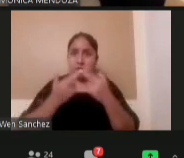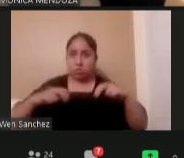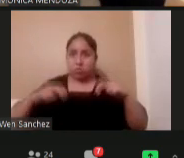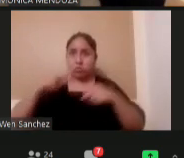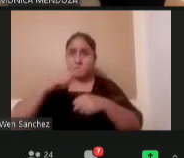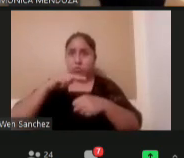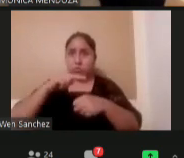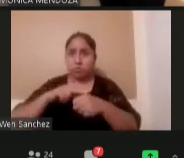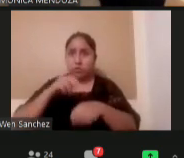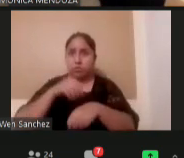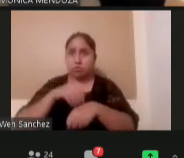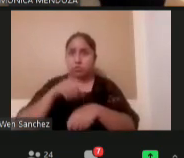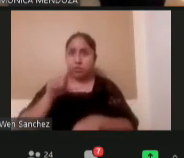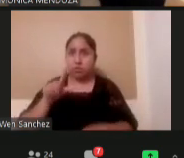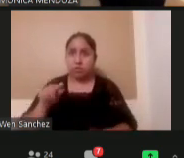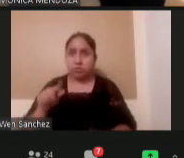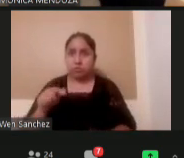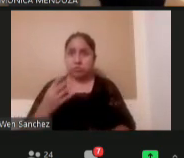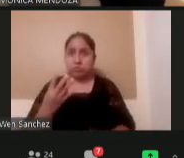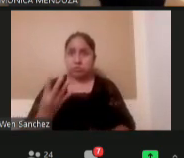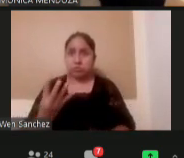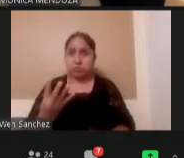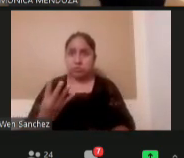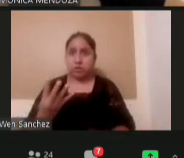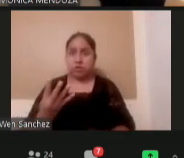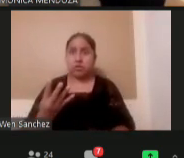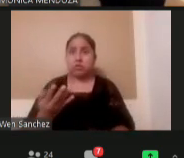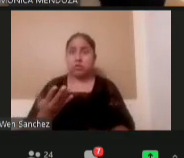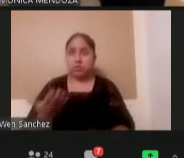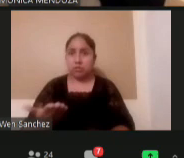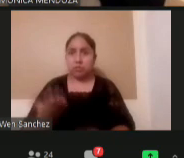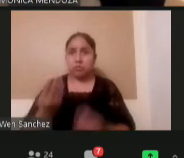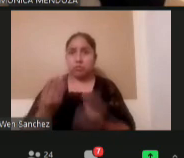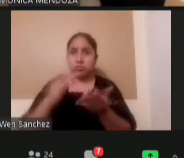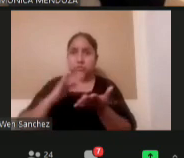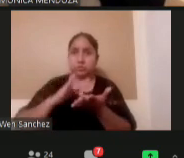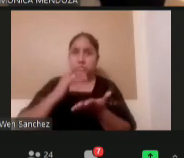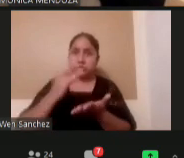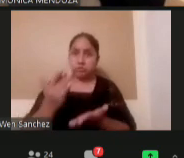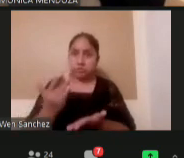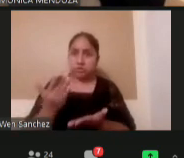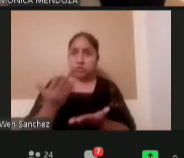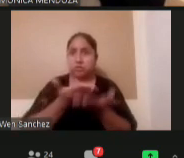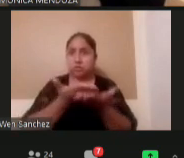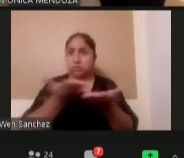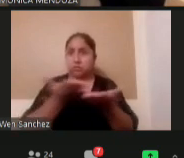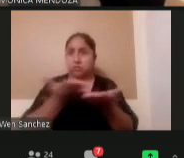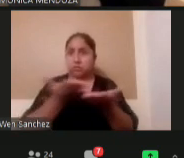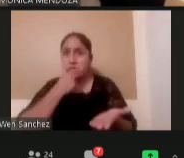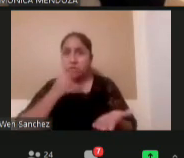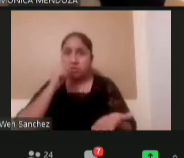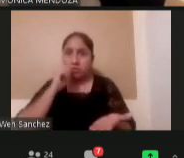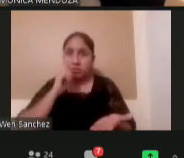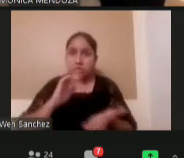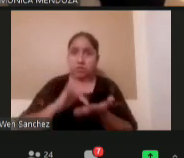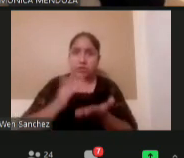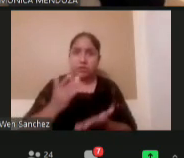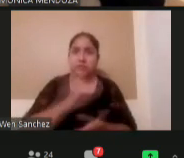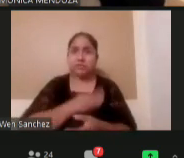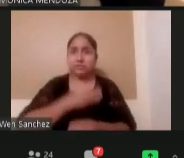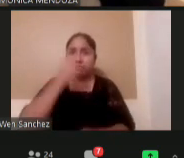número 74 de este honorable ayuntamiento. Muchas gracias a todos y todas. Muy buenas